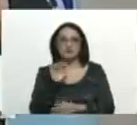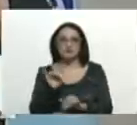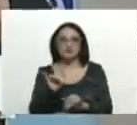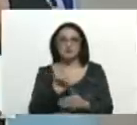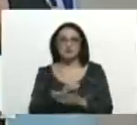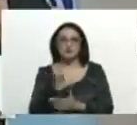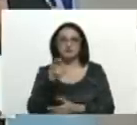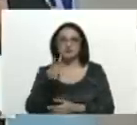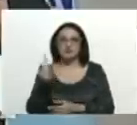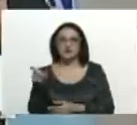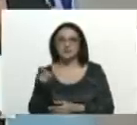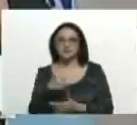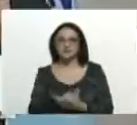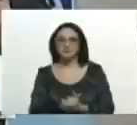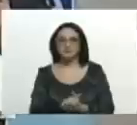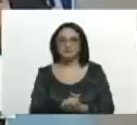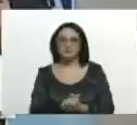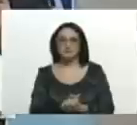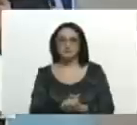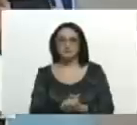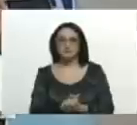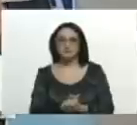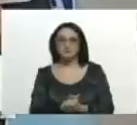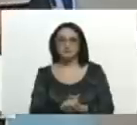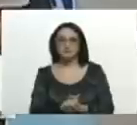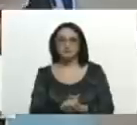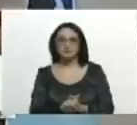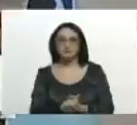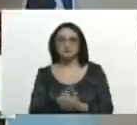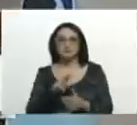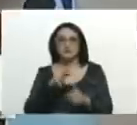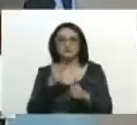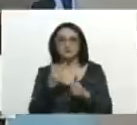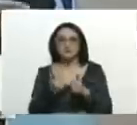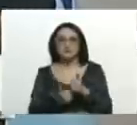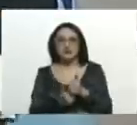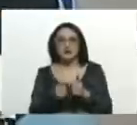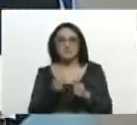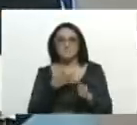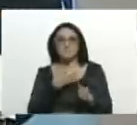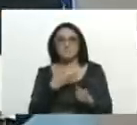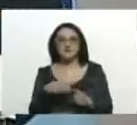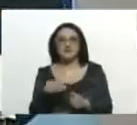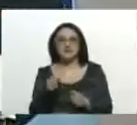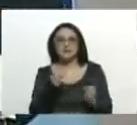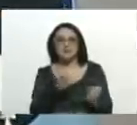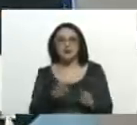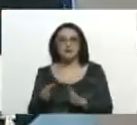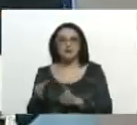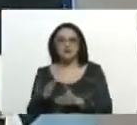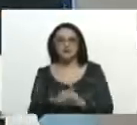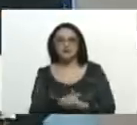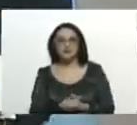he llegado José Sánchez la mantia vicepresidente de planificación estratégica